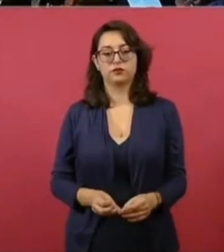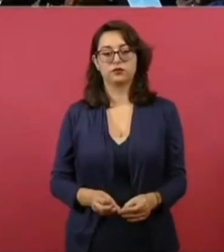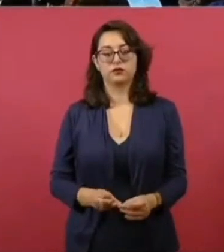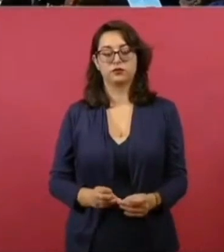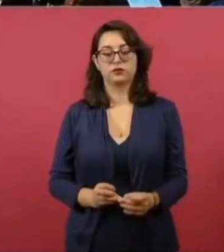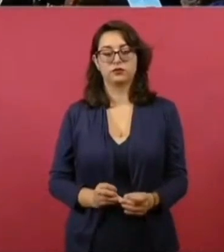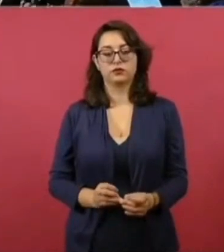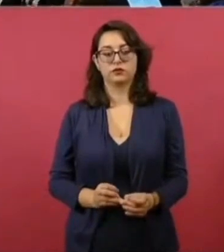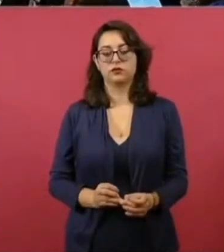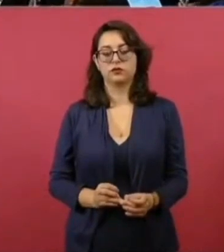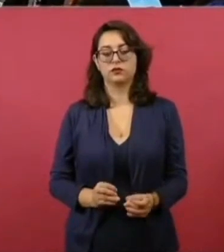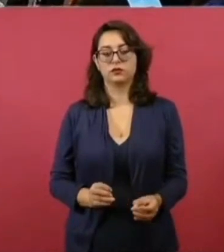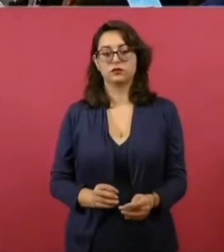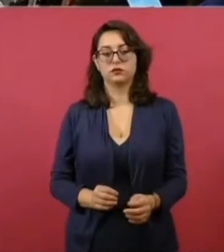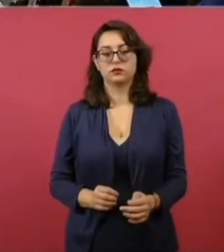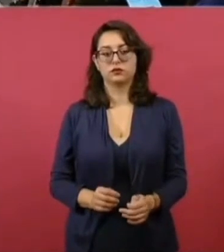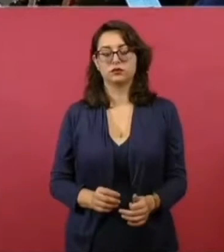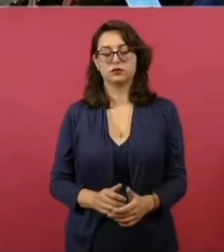Amigas y amigos,